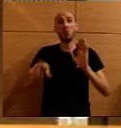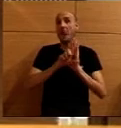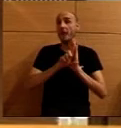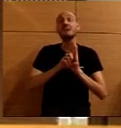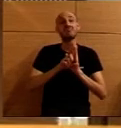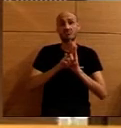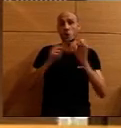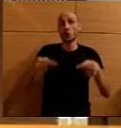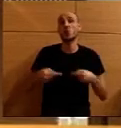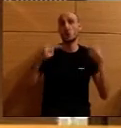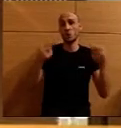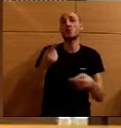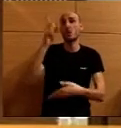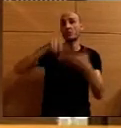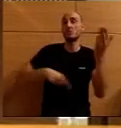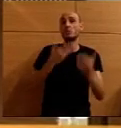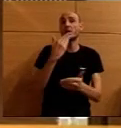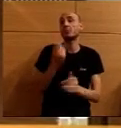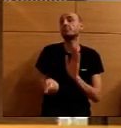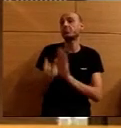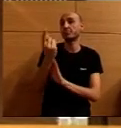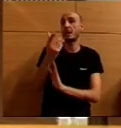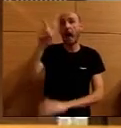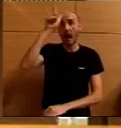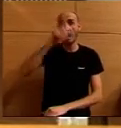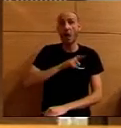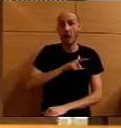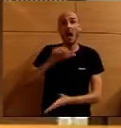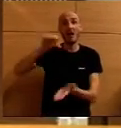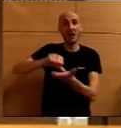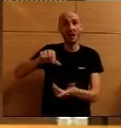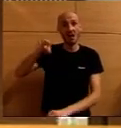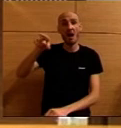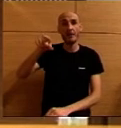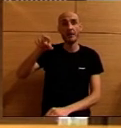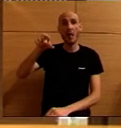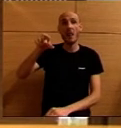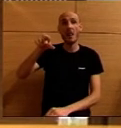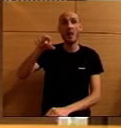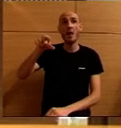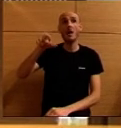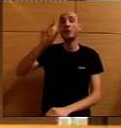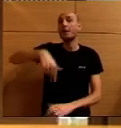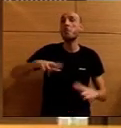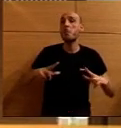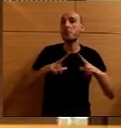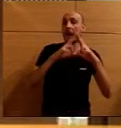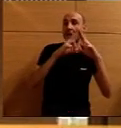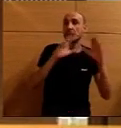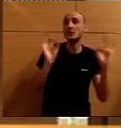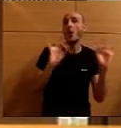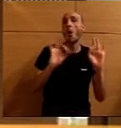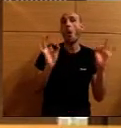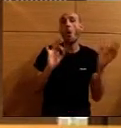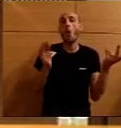medidas, como puede ser en Berlín, que subió el alquiler pues un 36%, o en París un 20%, o en